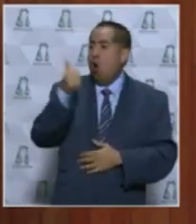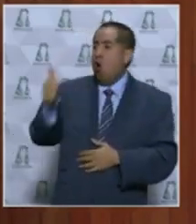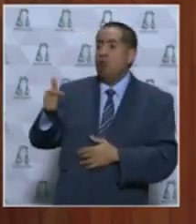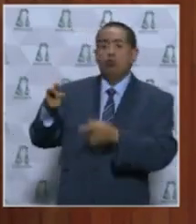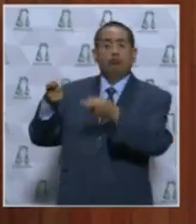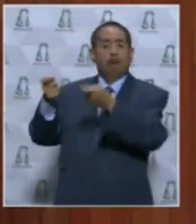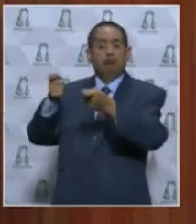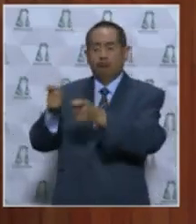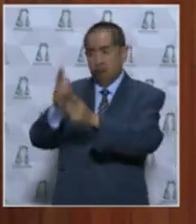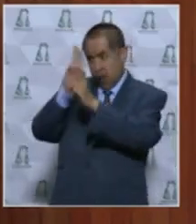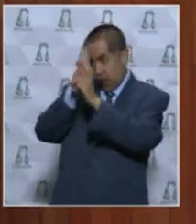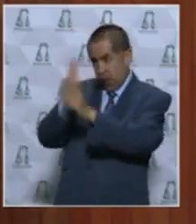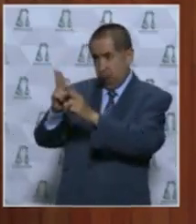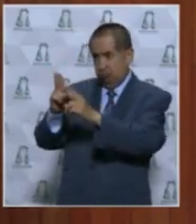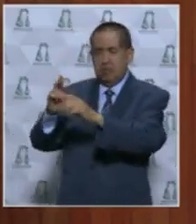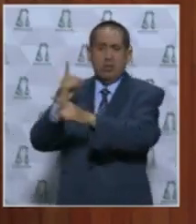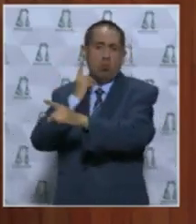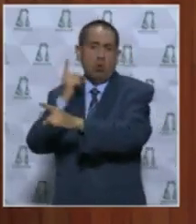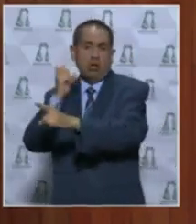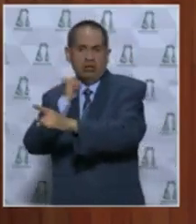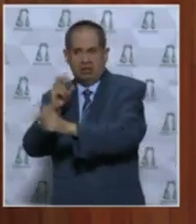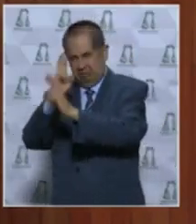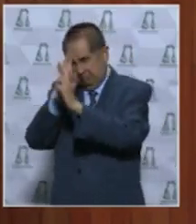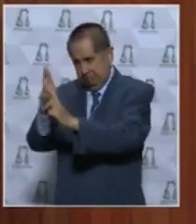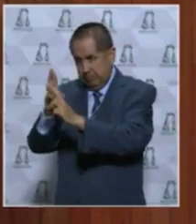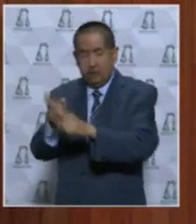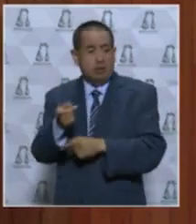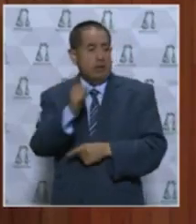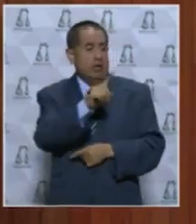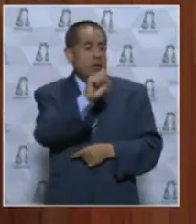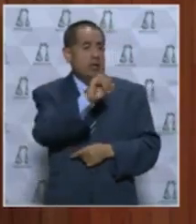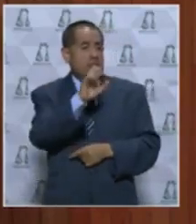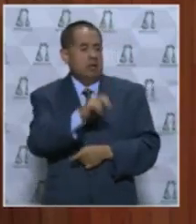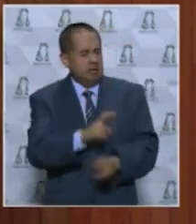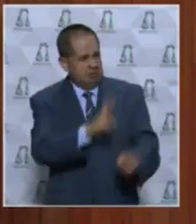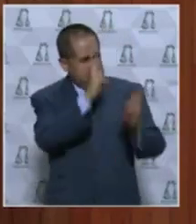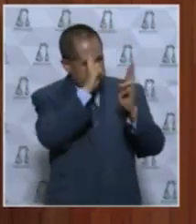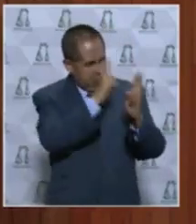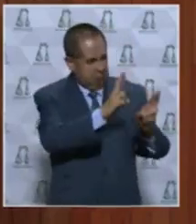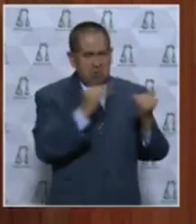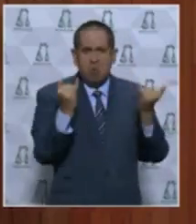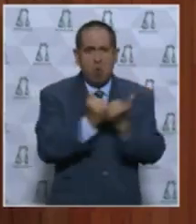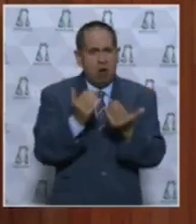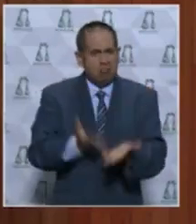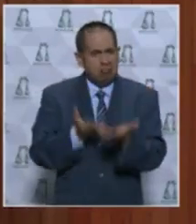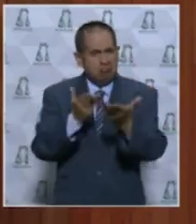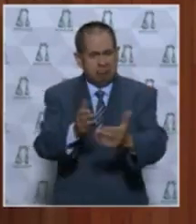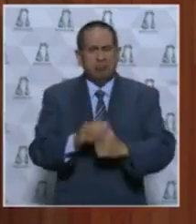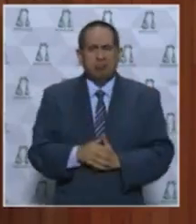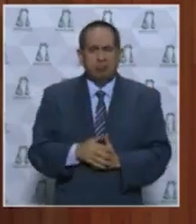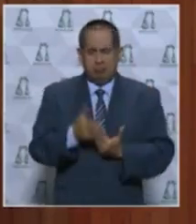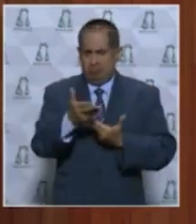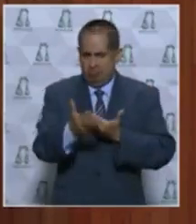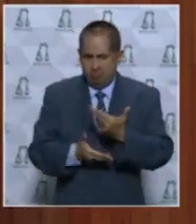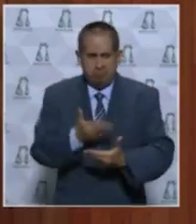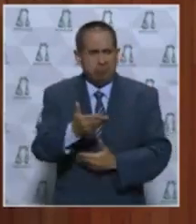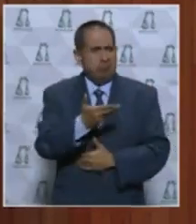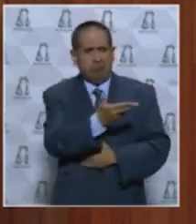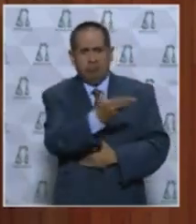legalmente constituidos ofrezco a ustedes señoras